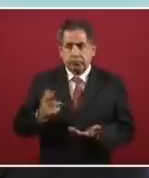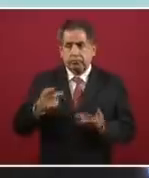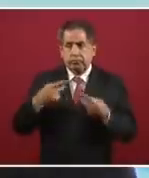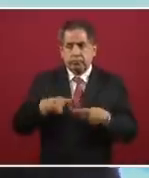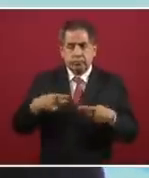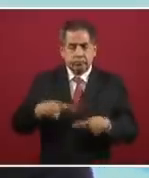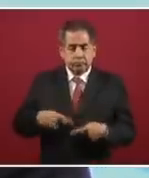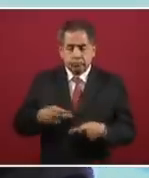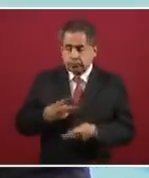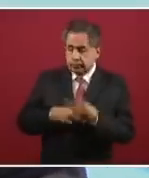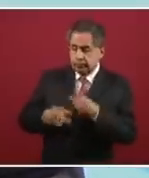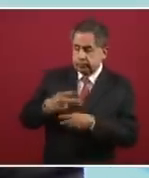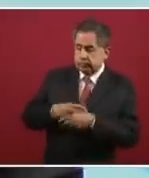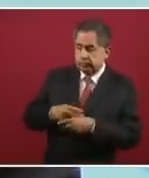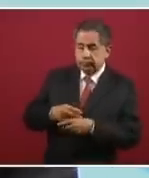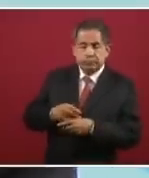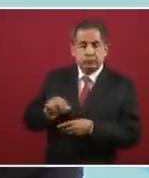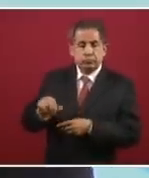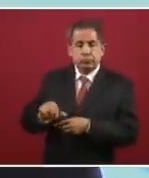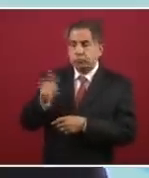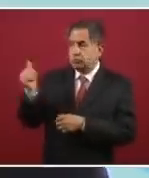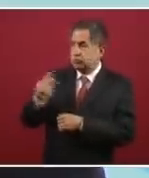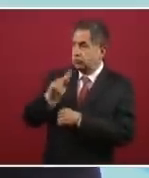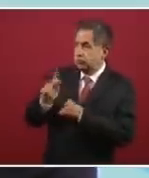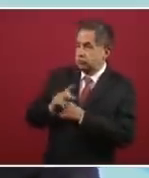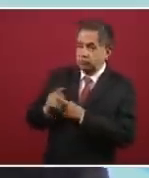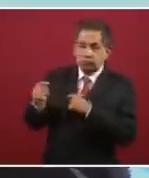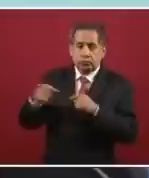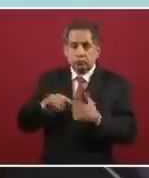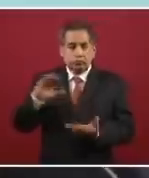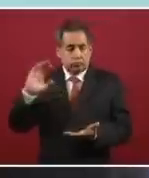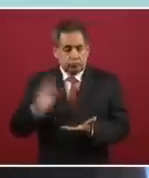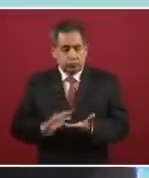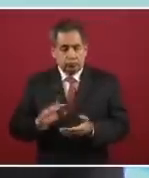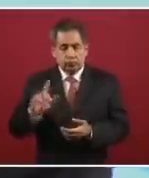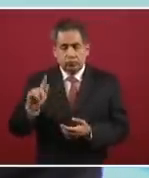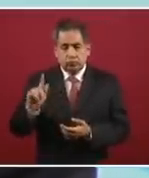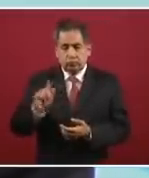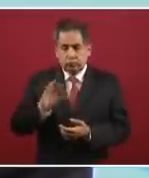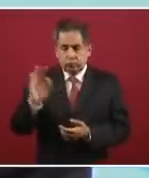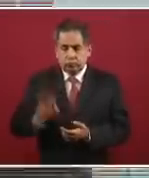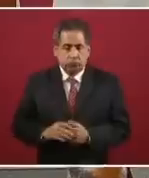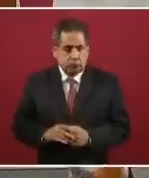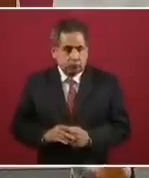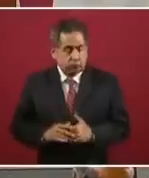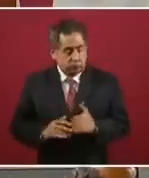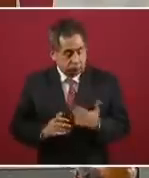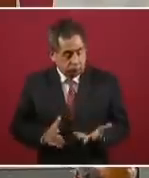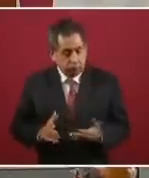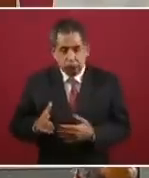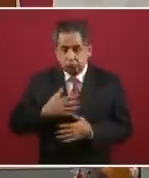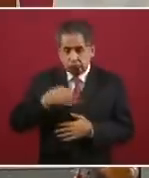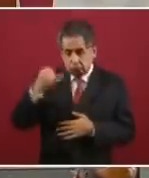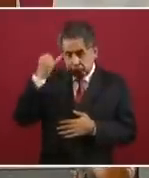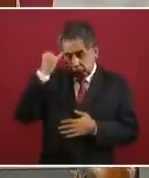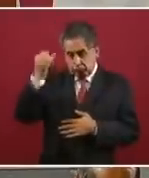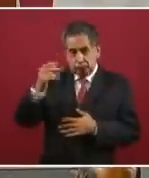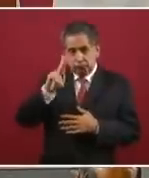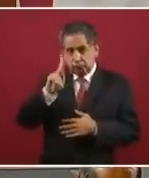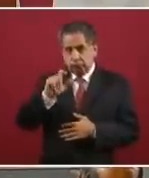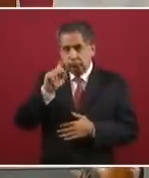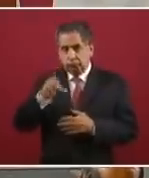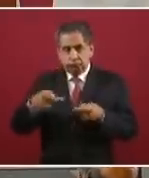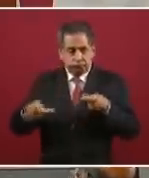personas provenientes de Centroamérica o de otras regiones del mundo, del 70%. Por lo tanto, consideramos que la estrategia migratoria de México ha sido